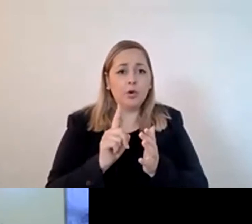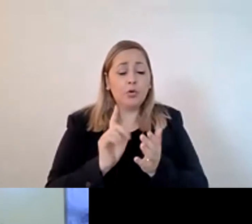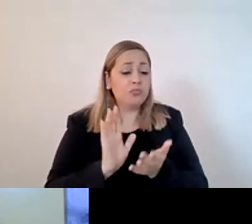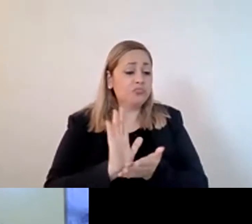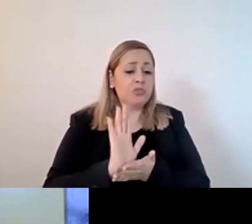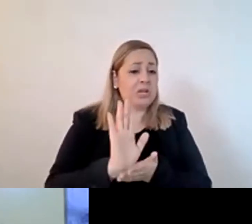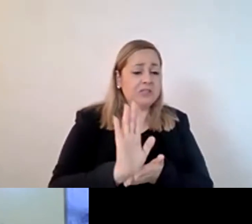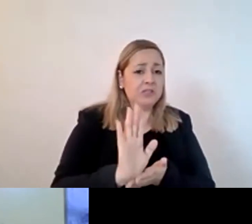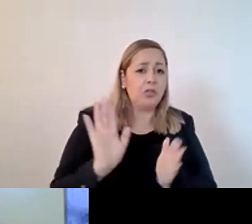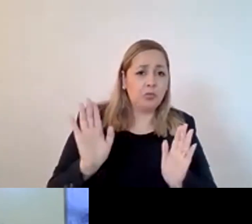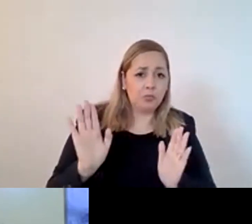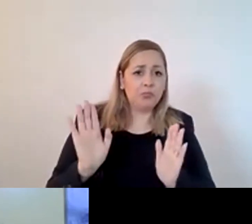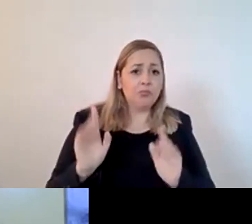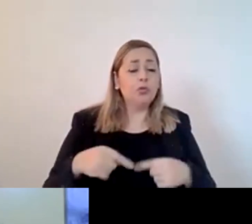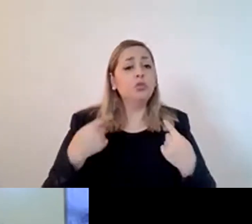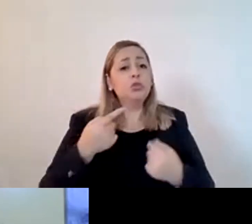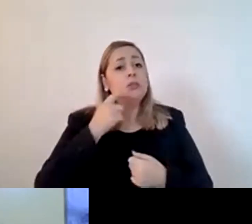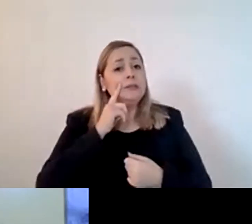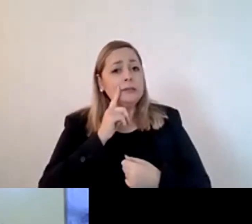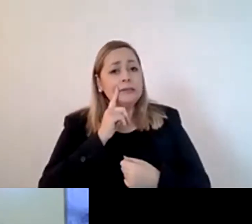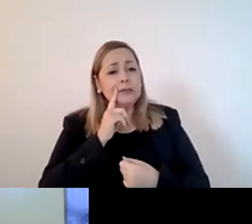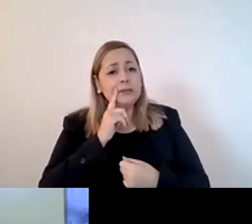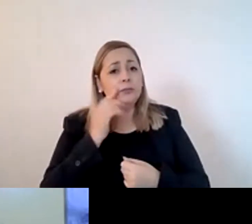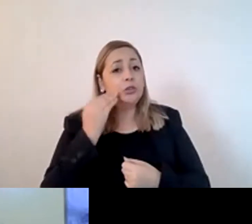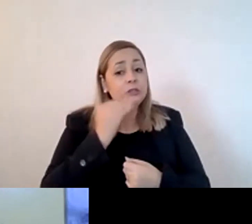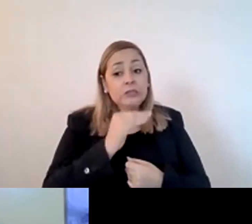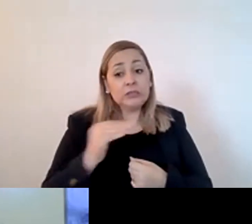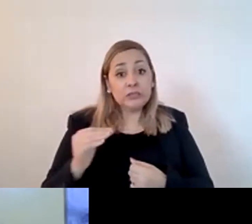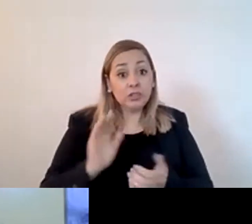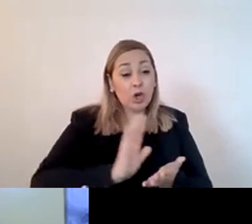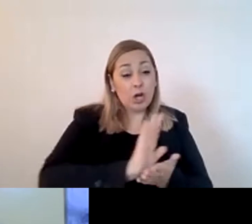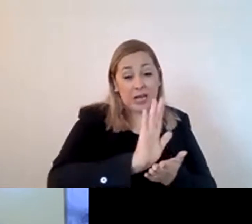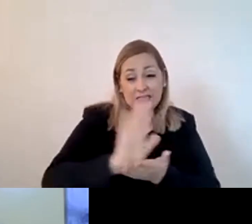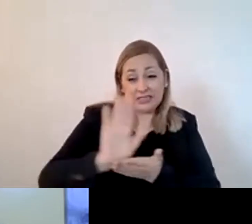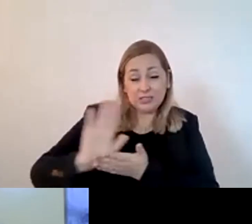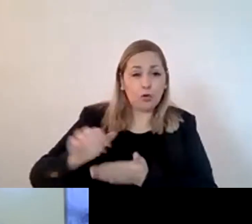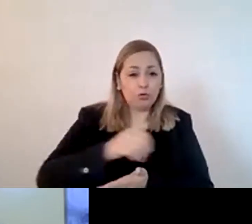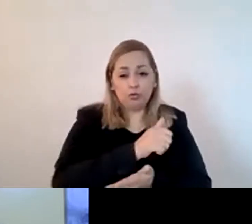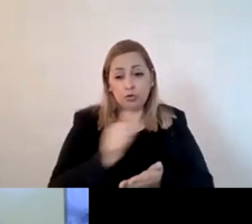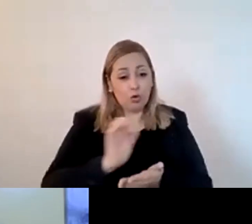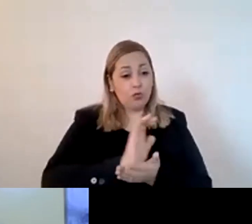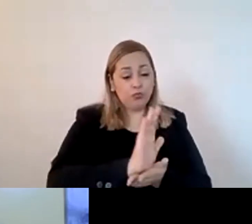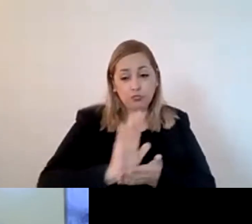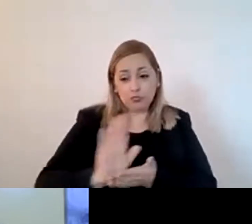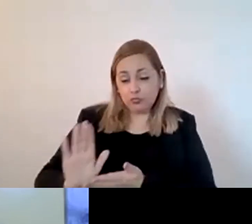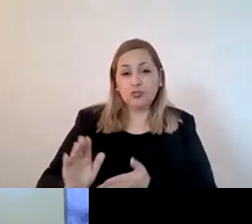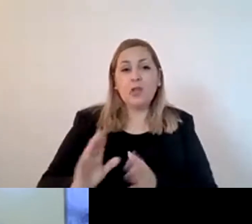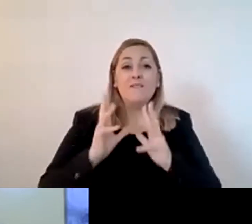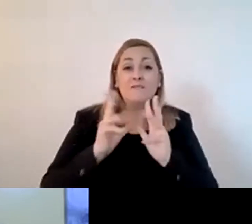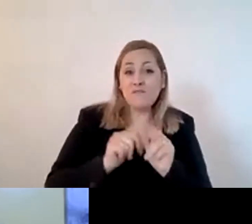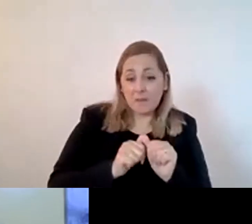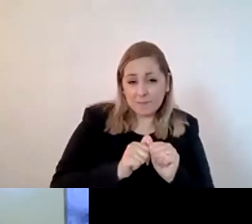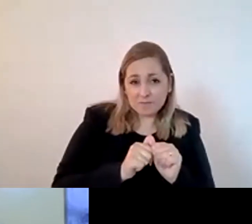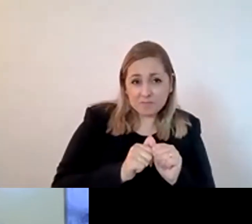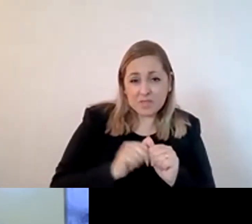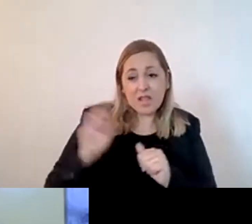rechazado. Si tenemos niños que son rechazados por todos lados, en que desde la familia